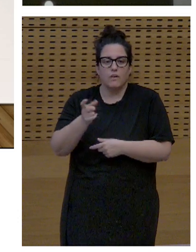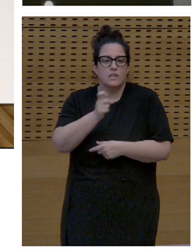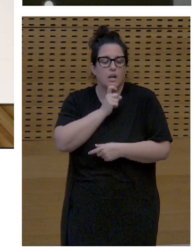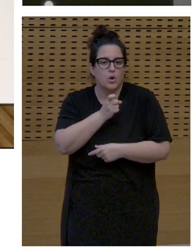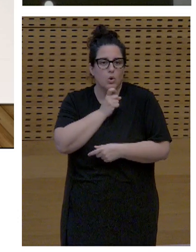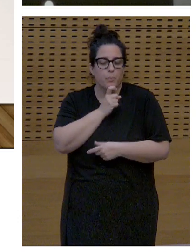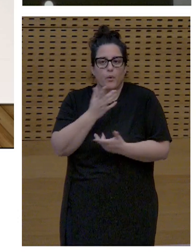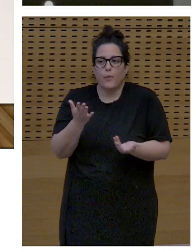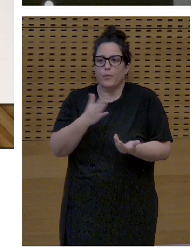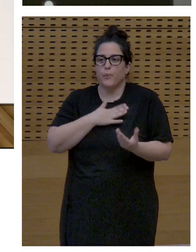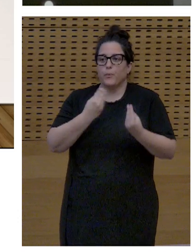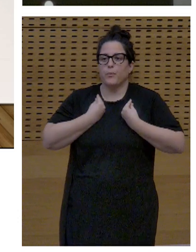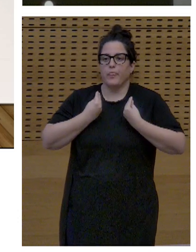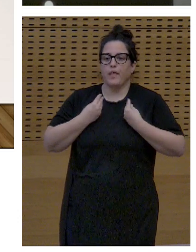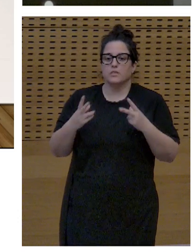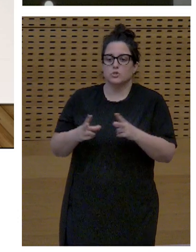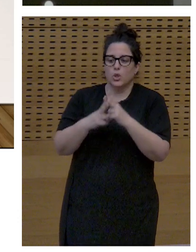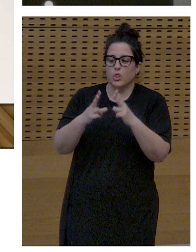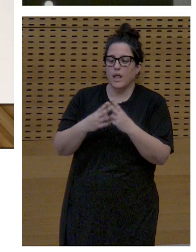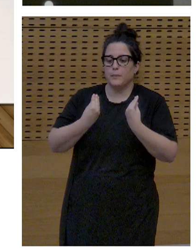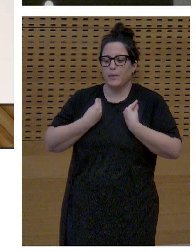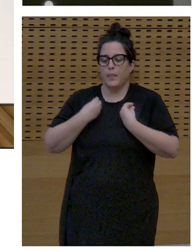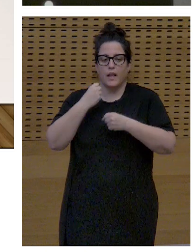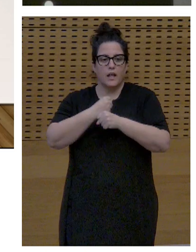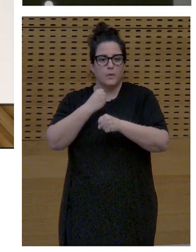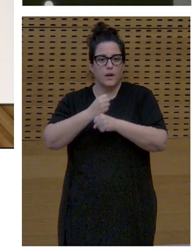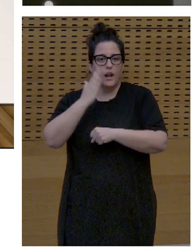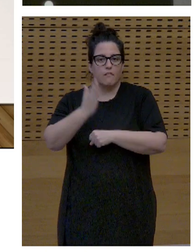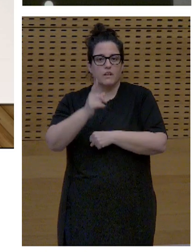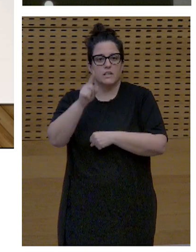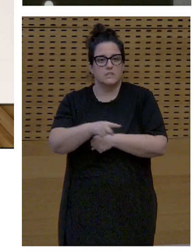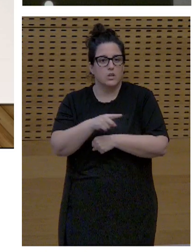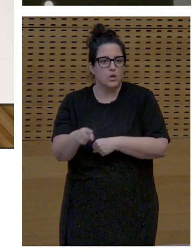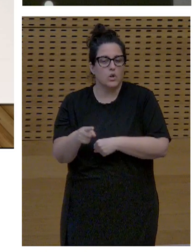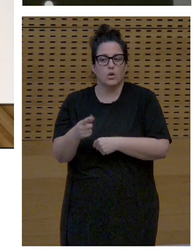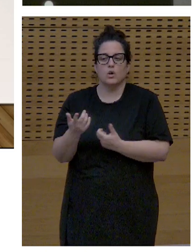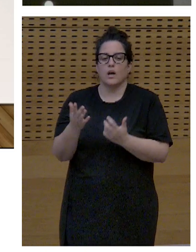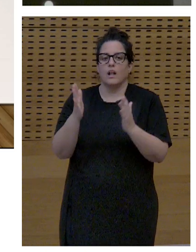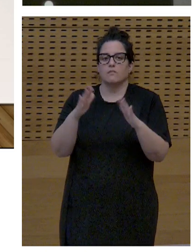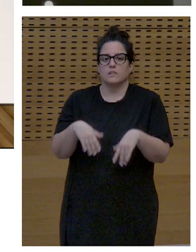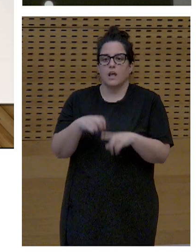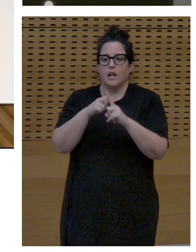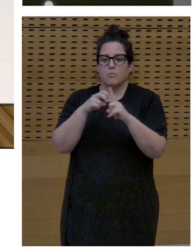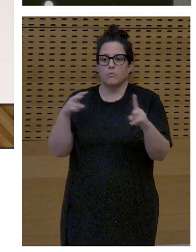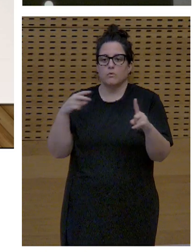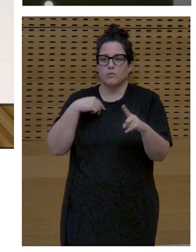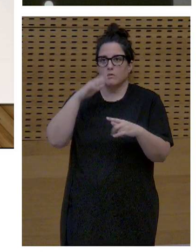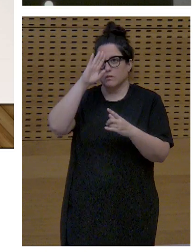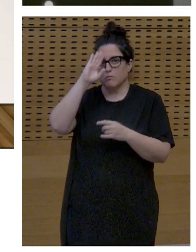laboral, en mi actividad social. Bueno, mi perspectiva pues cambia y tengo